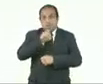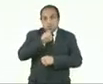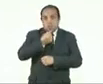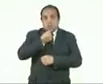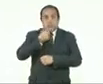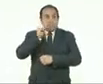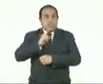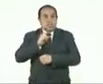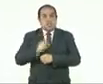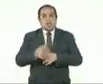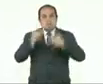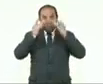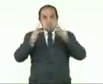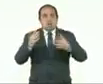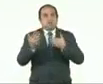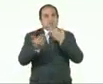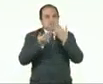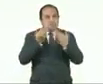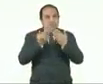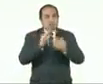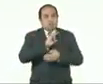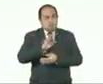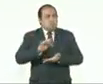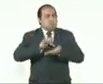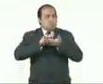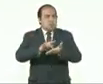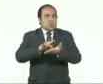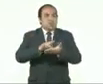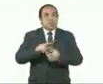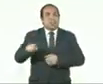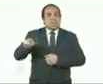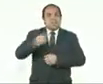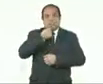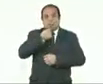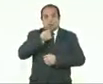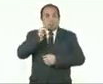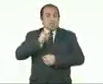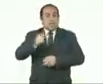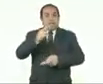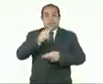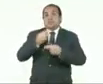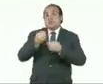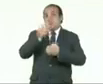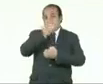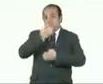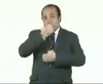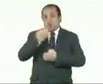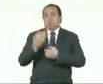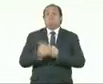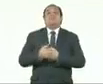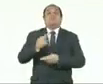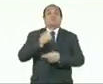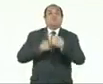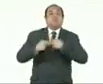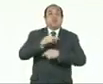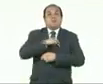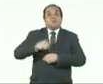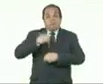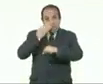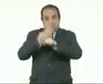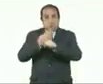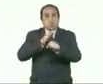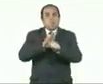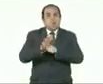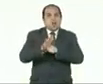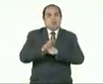las niñas dejaron de estudiar, que podamos apoyarlos para que regresen a la escuela. A nosotros nos corresponde, si es necesario, tocar